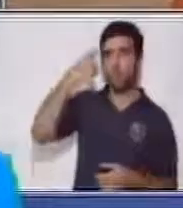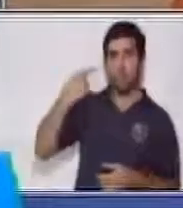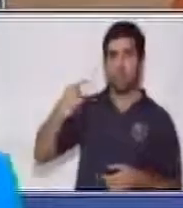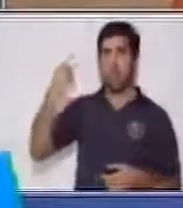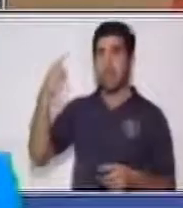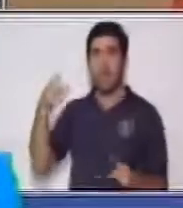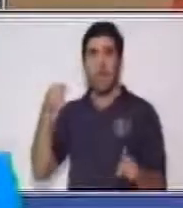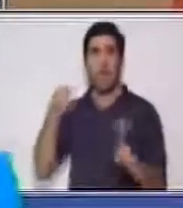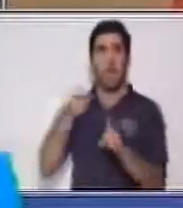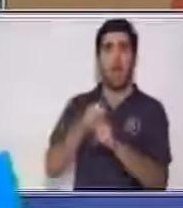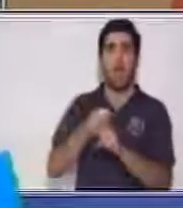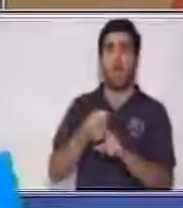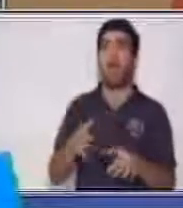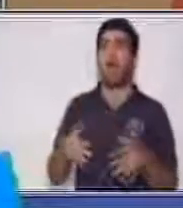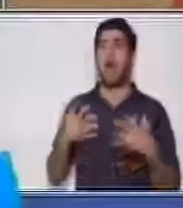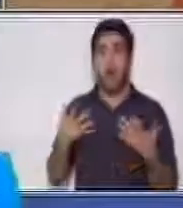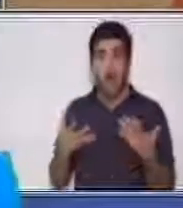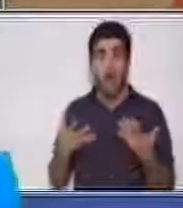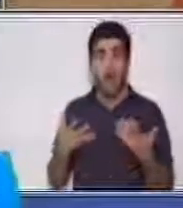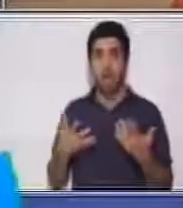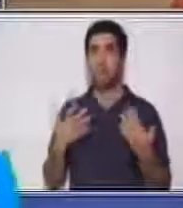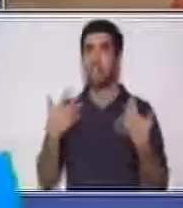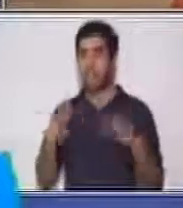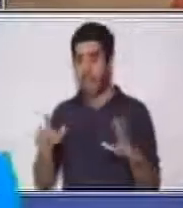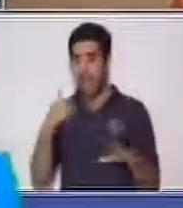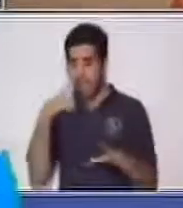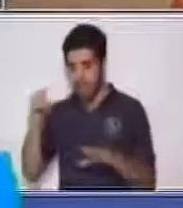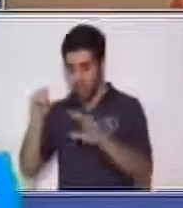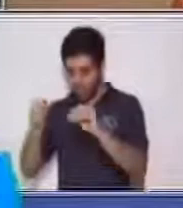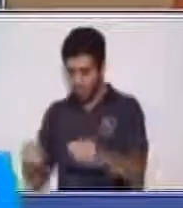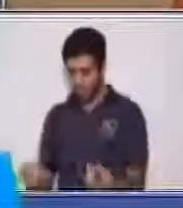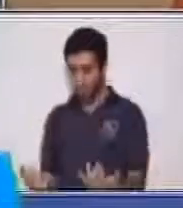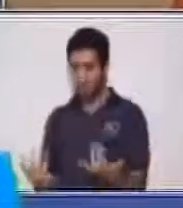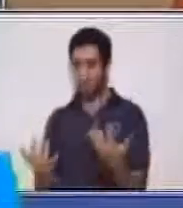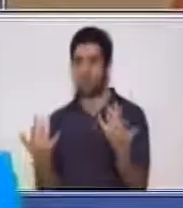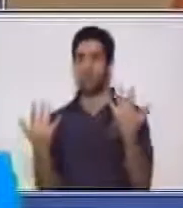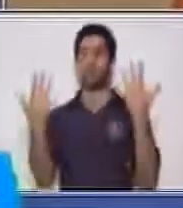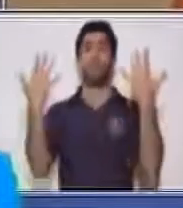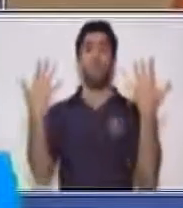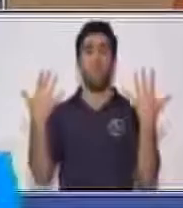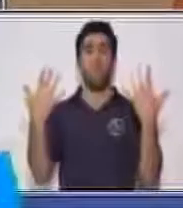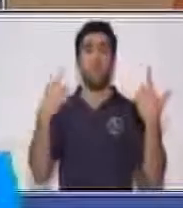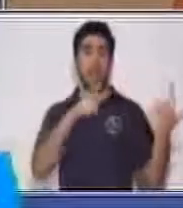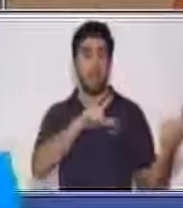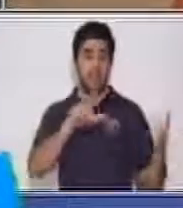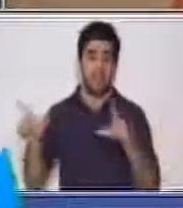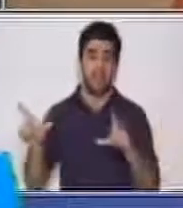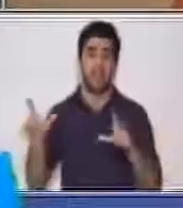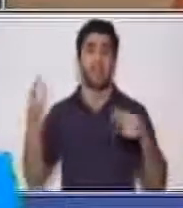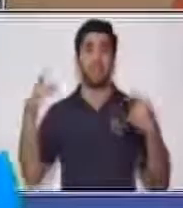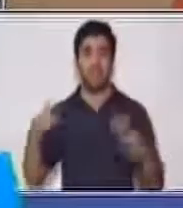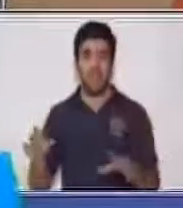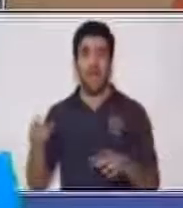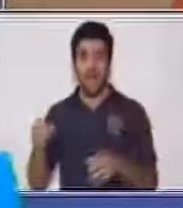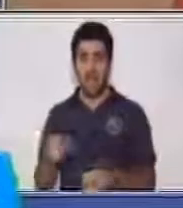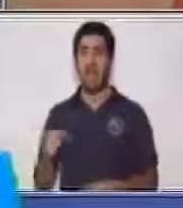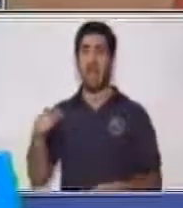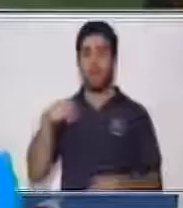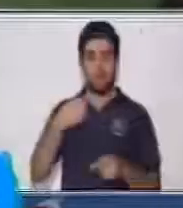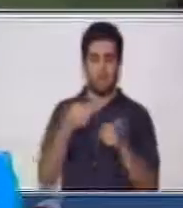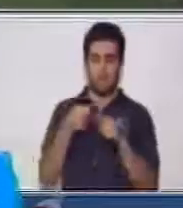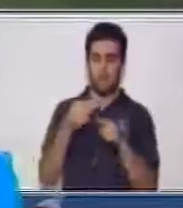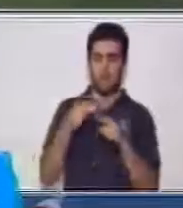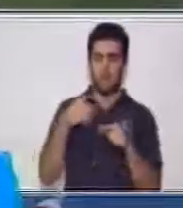El huerto de zanahorias había dado las zanahorias y Connie estaba muy feliz porque pronto las iba a